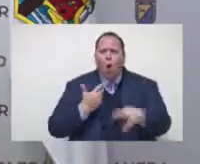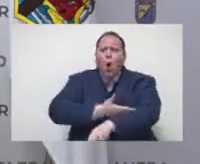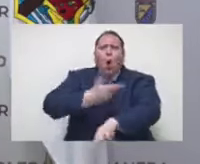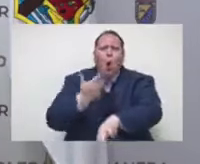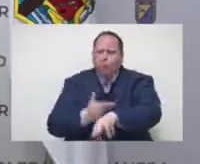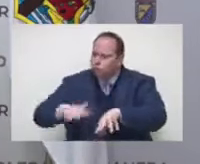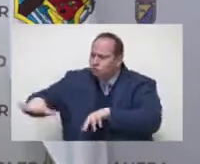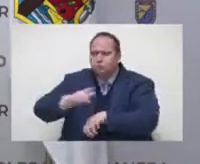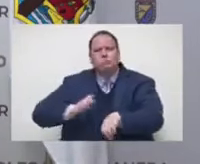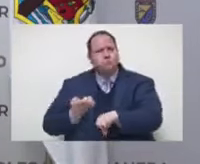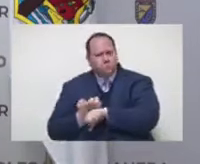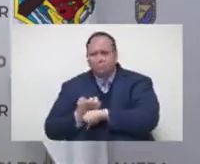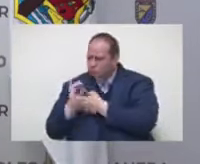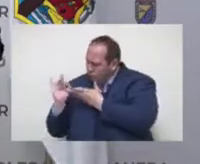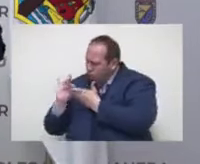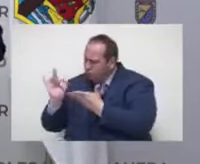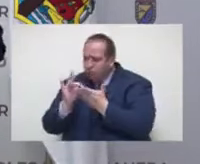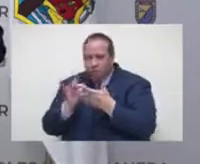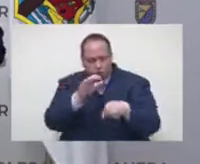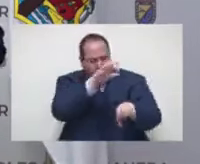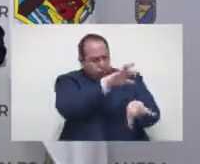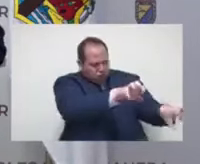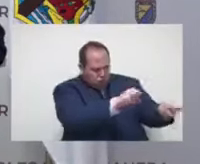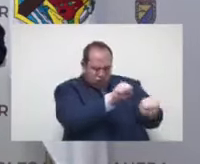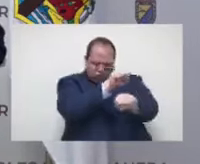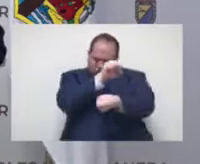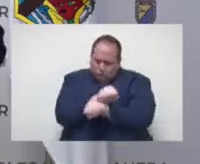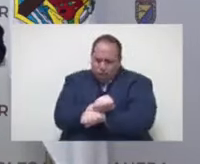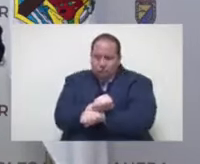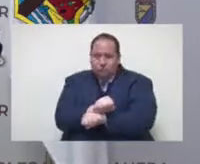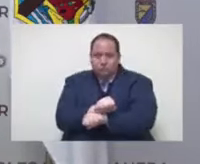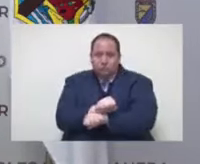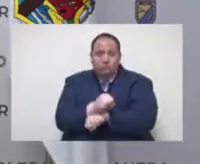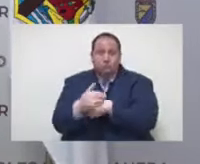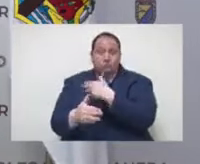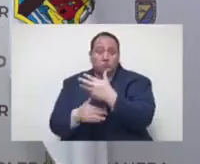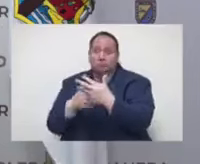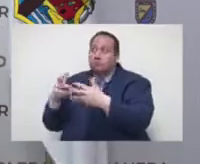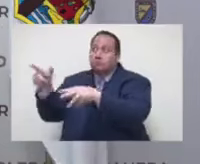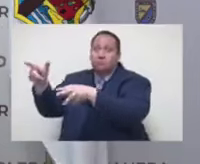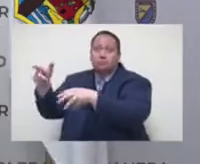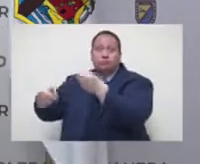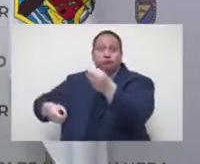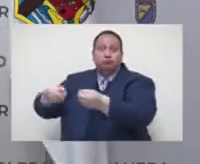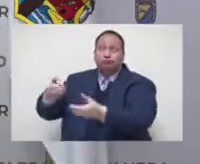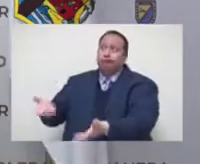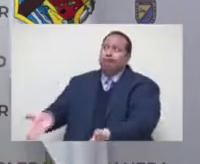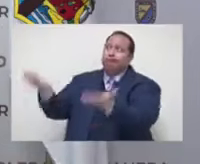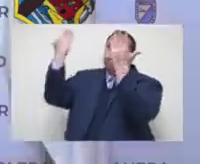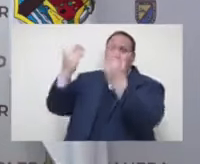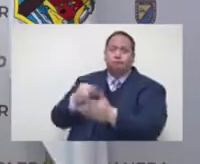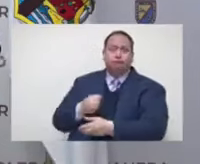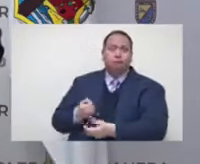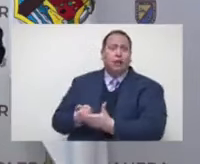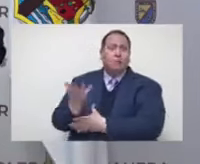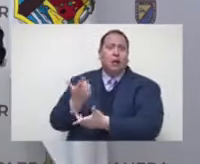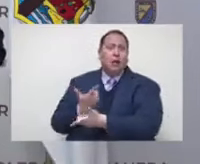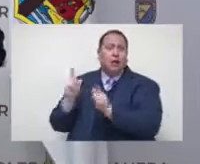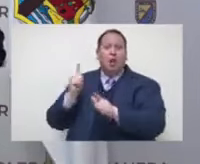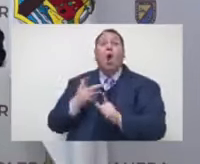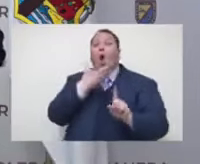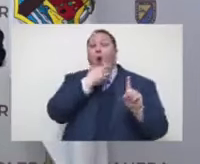honestos de nuestro Estado. Y luego, ¿qué pasa? Lo sacan. Mira, hay un